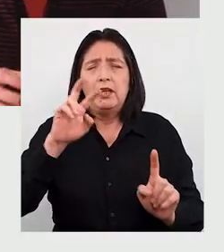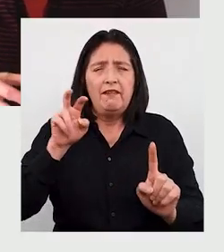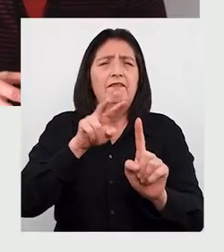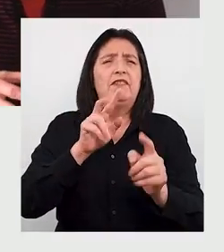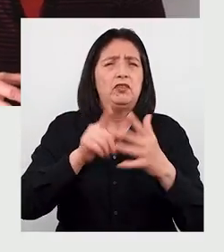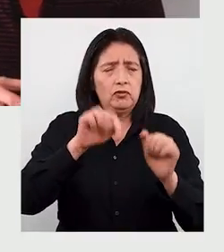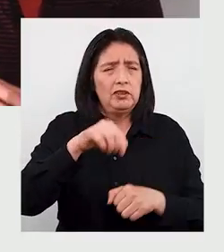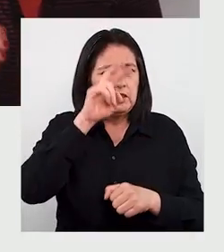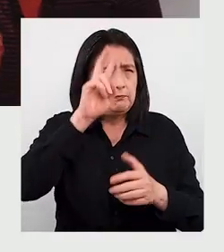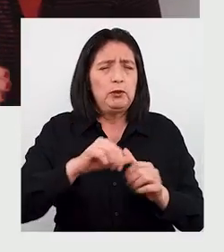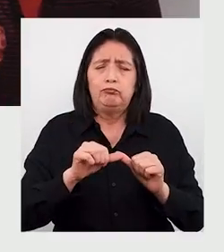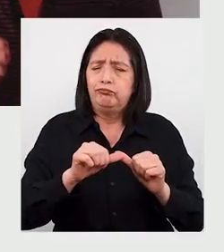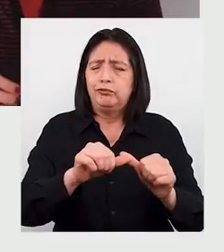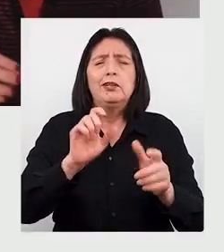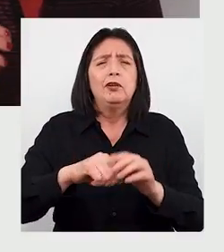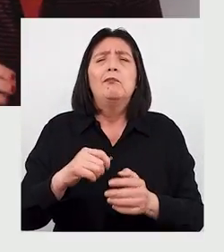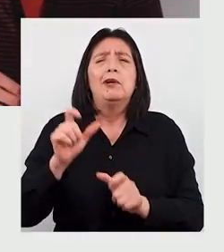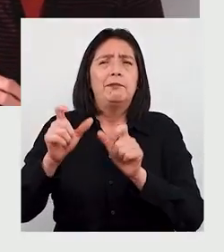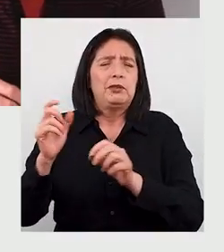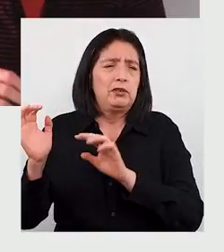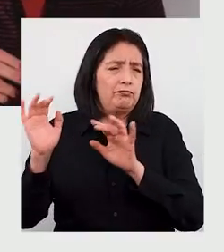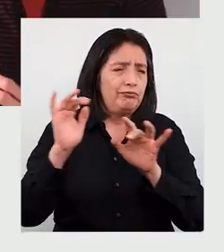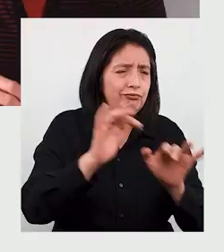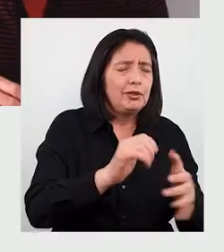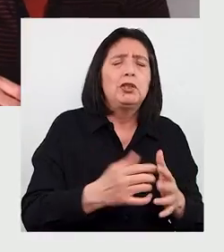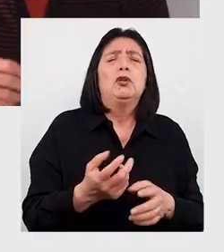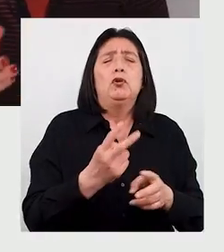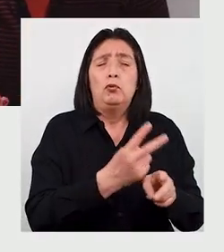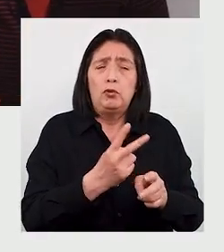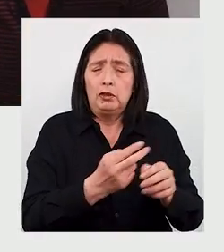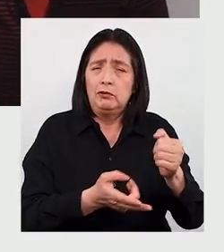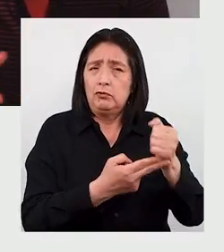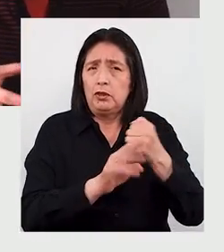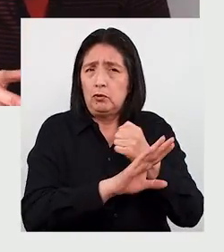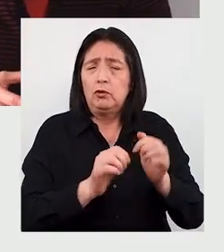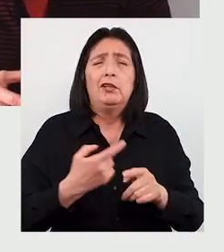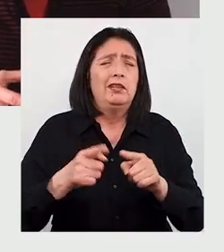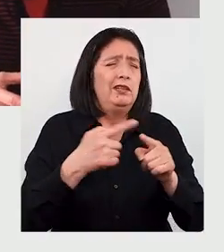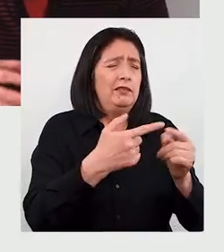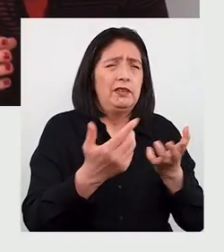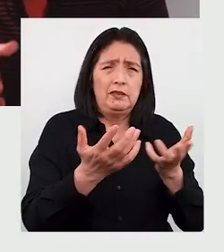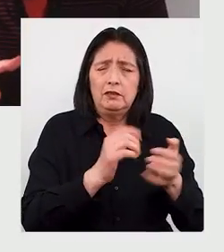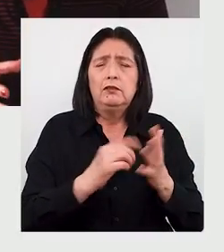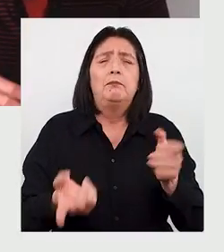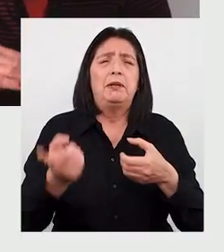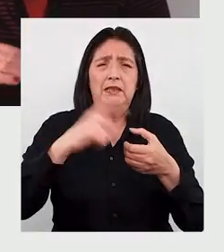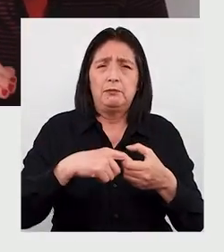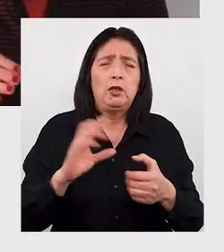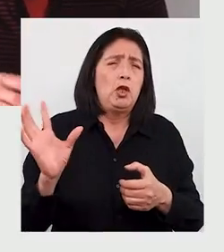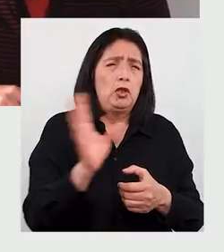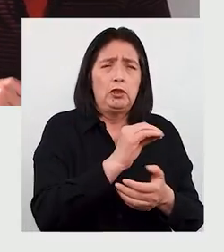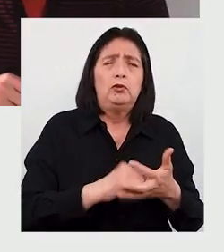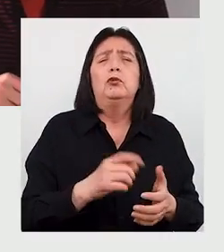de consolidar al Perú como destino turístico sostenible y seguro, a partir de una oferta diversa lograda con participación